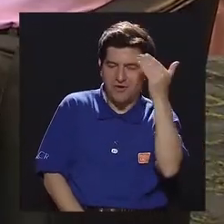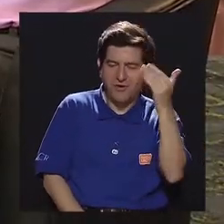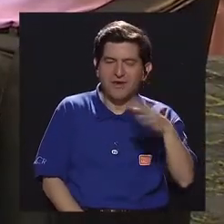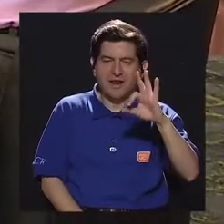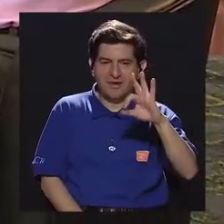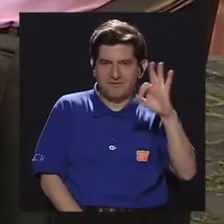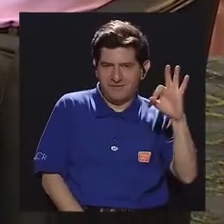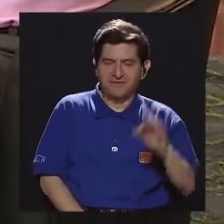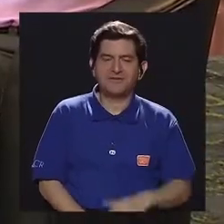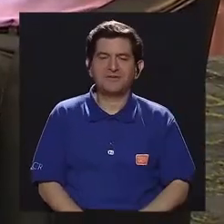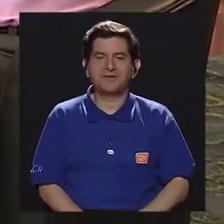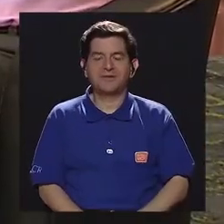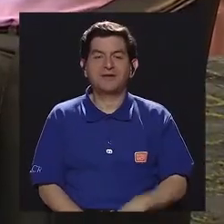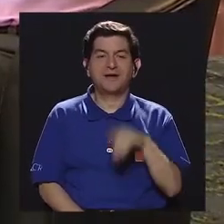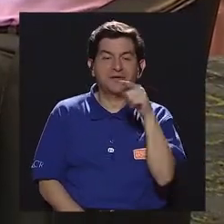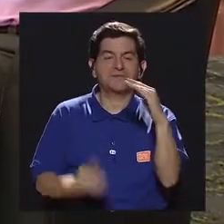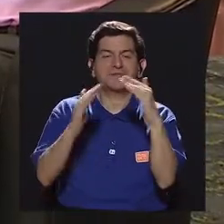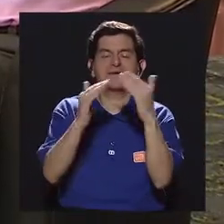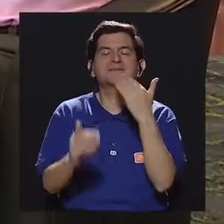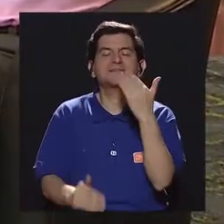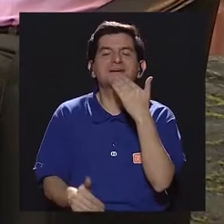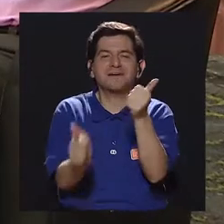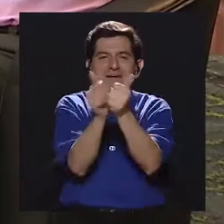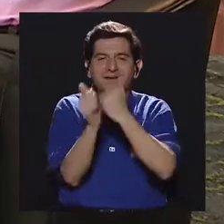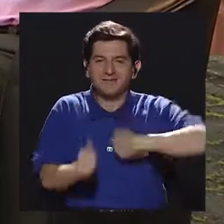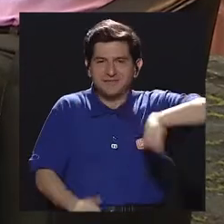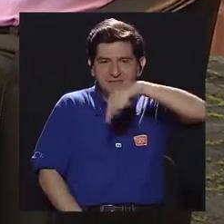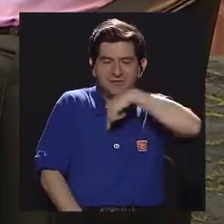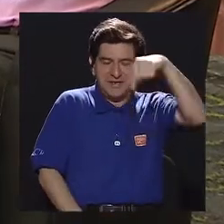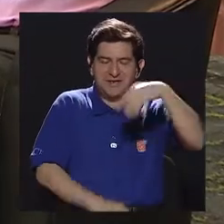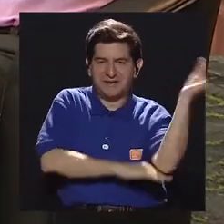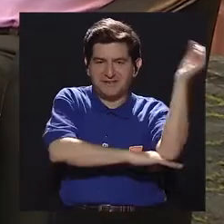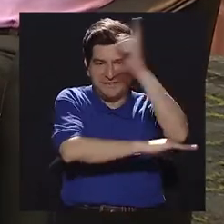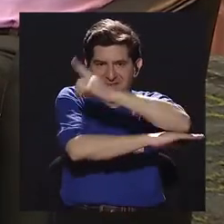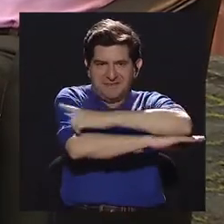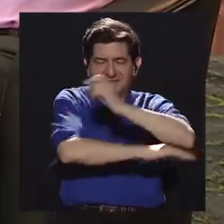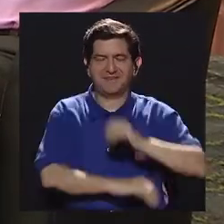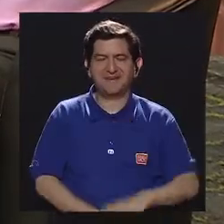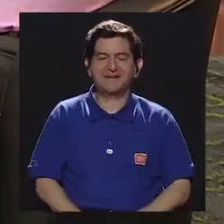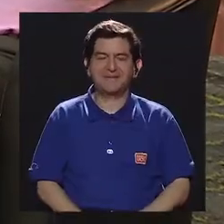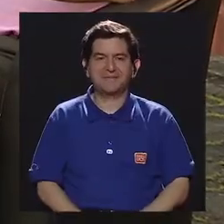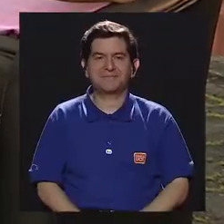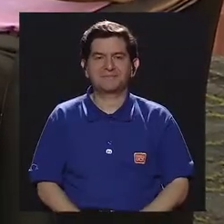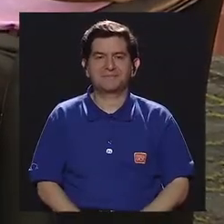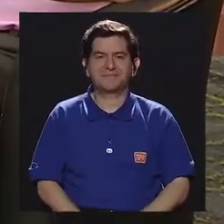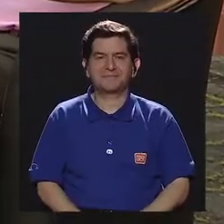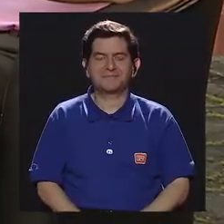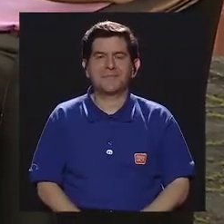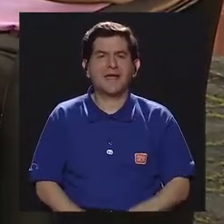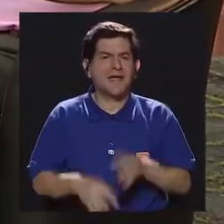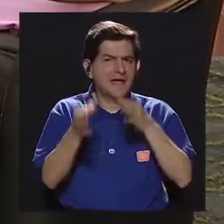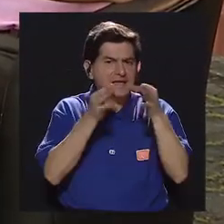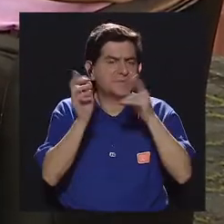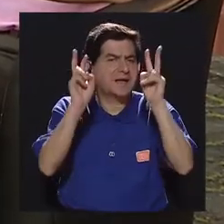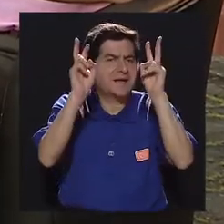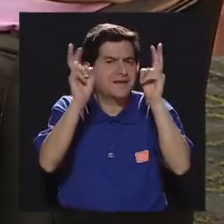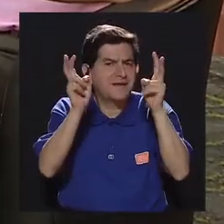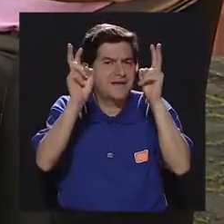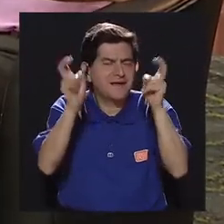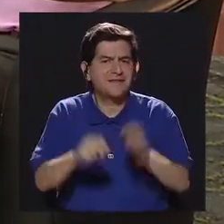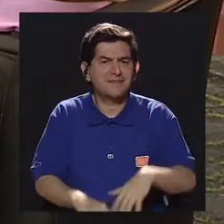Fabiola, hola en casa. Muchísimas gracias por acompañarnos el día de hoy. Y Fabiola, contarte que el